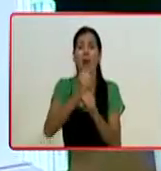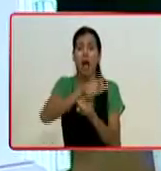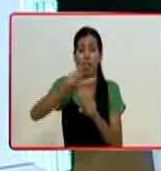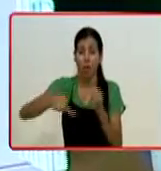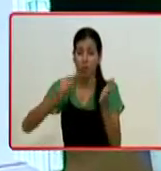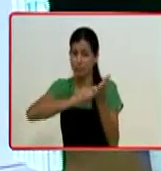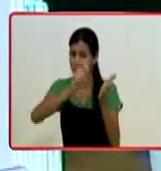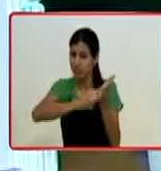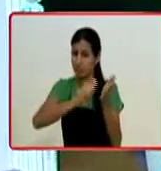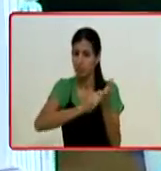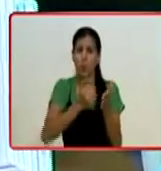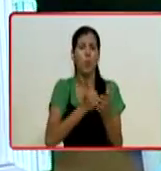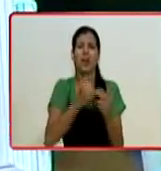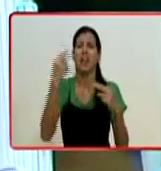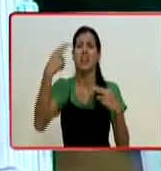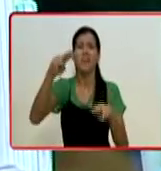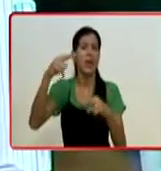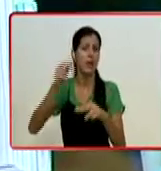en todos los niveles.